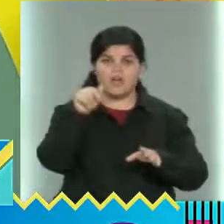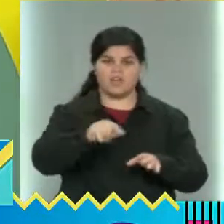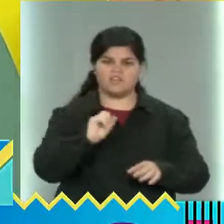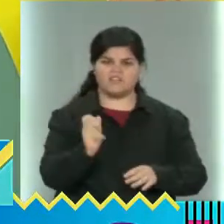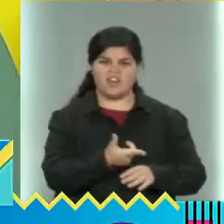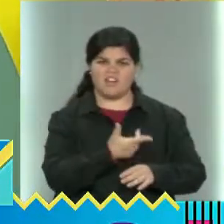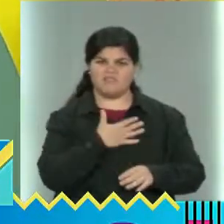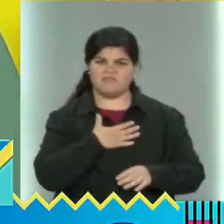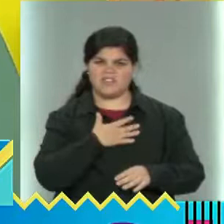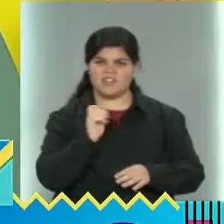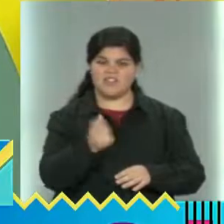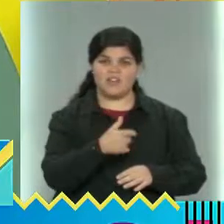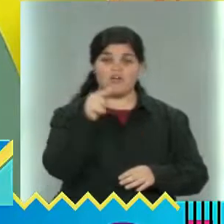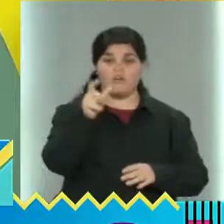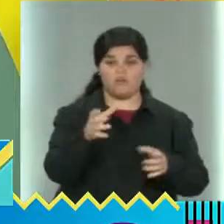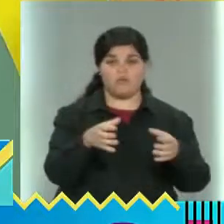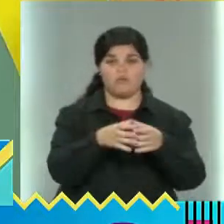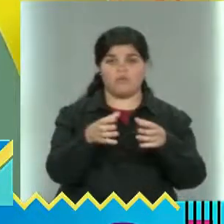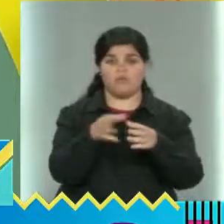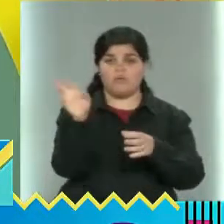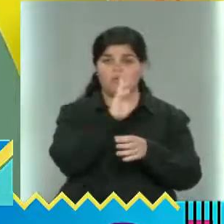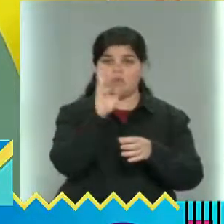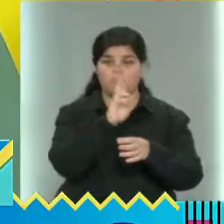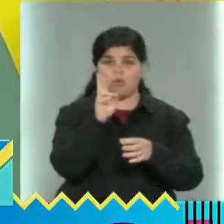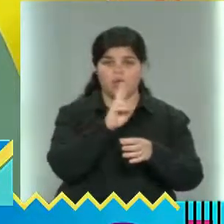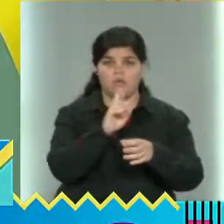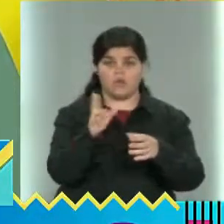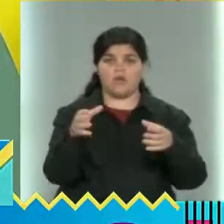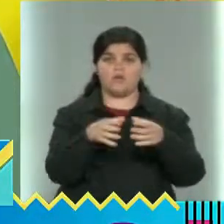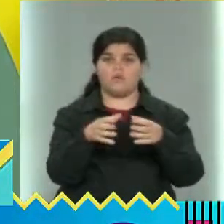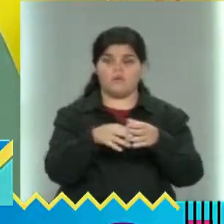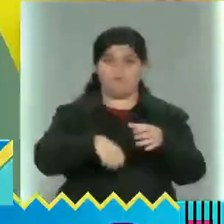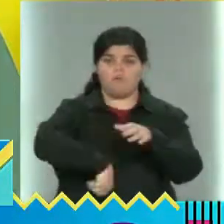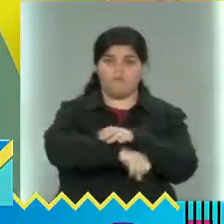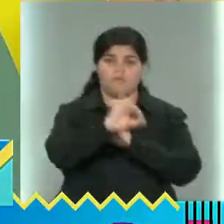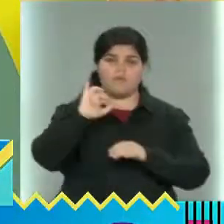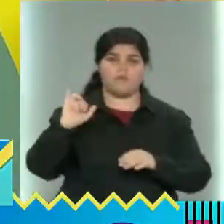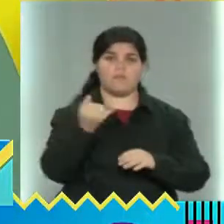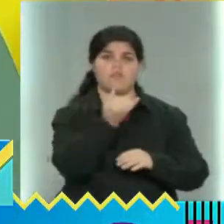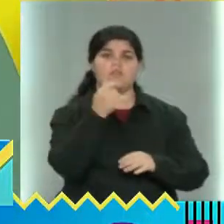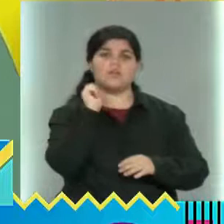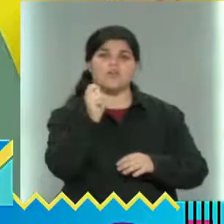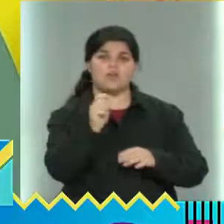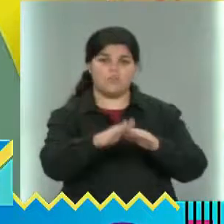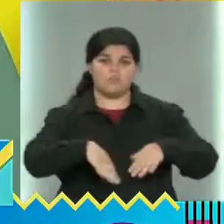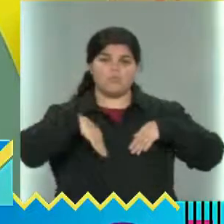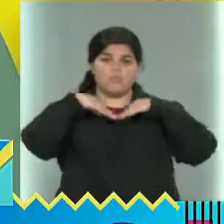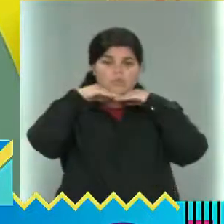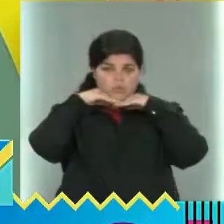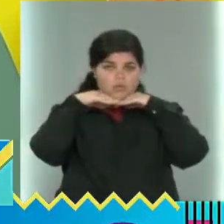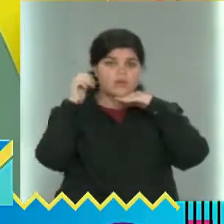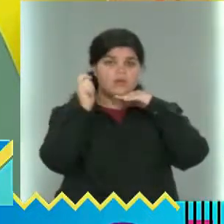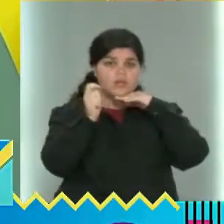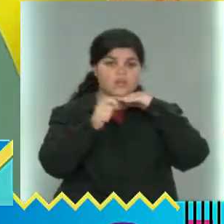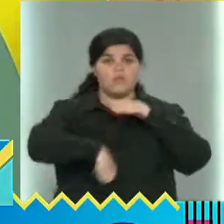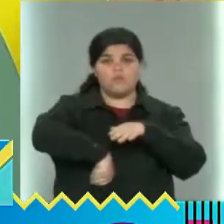mujeres del fútbol femenino, que eran campeonas además. Entonces el público eran las futbolistas, las panelistas